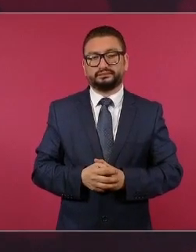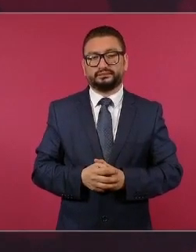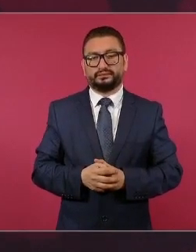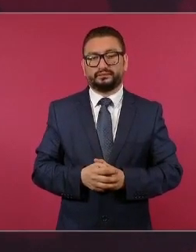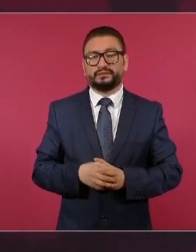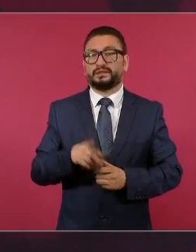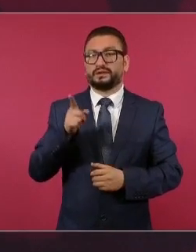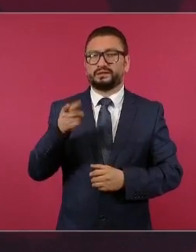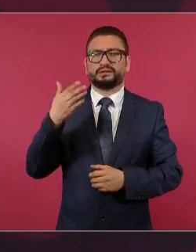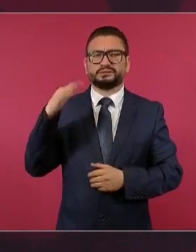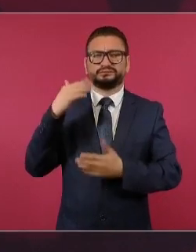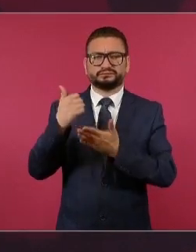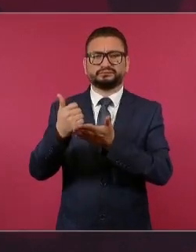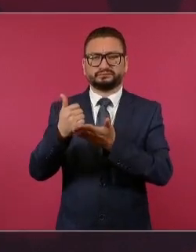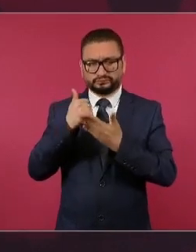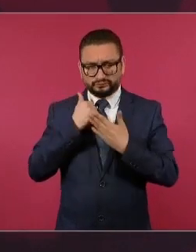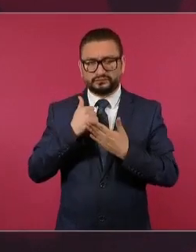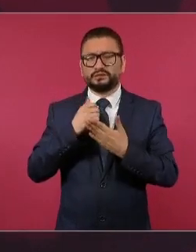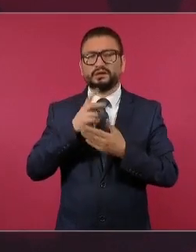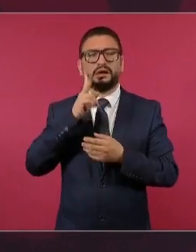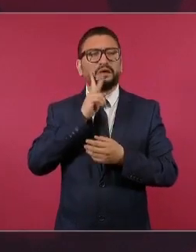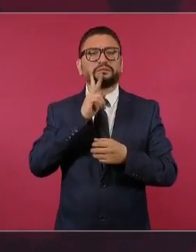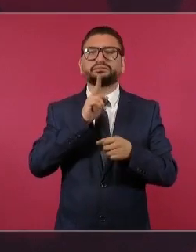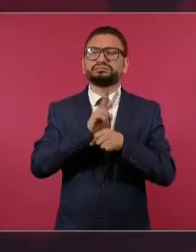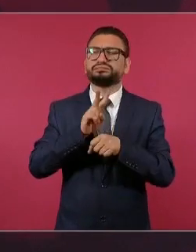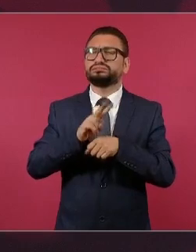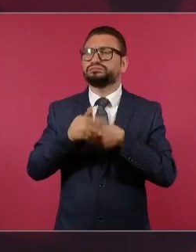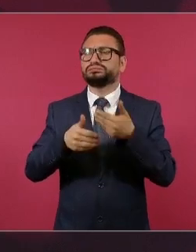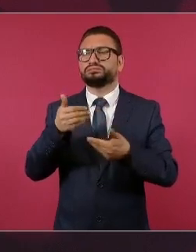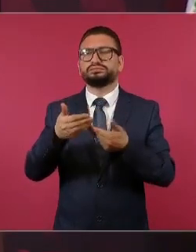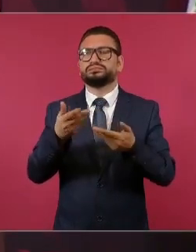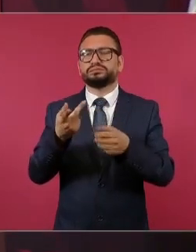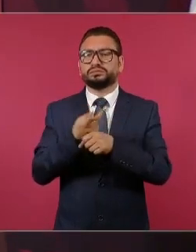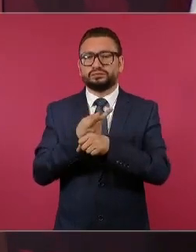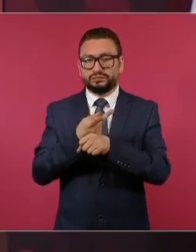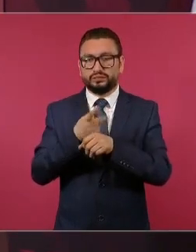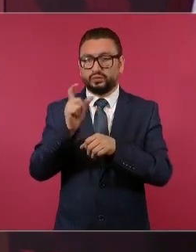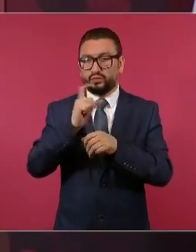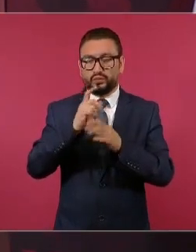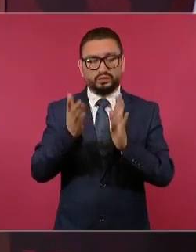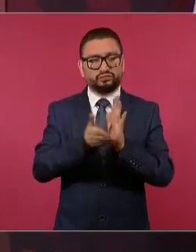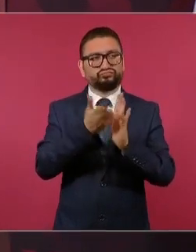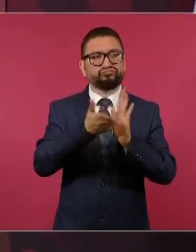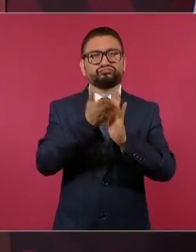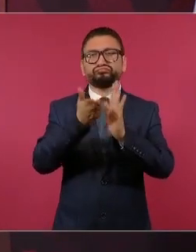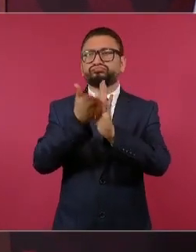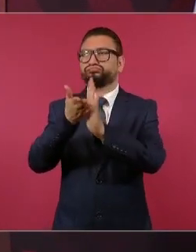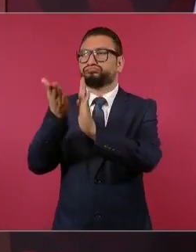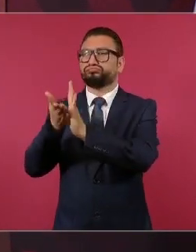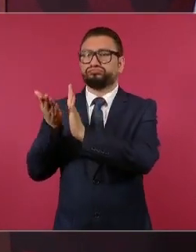me ayudaba a ver el avance de las obras